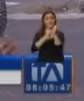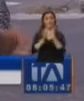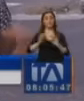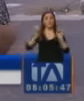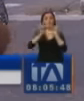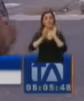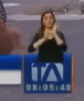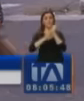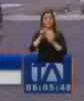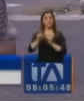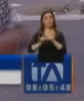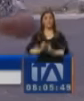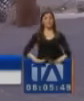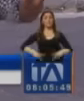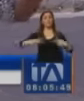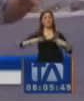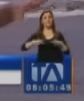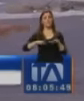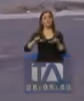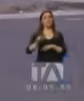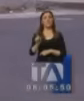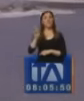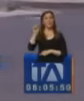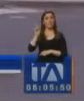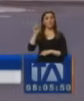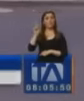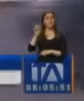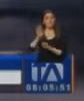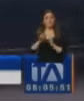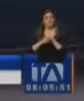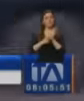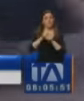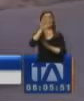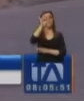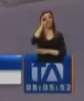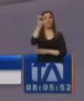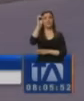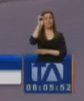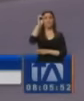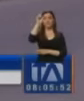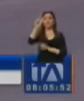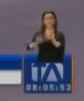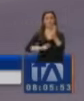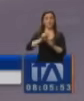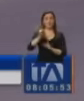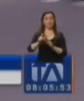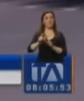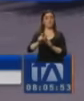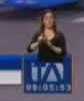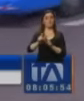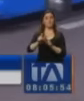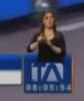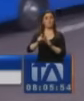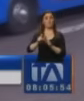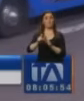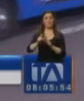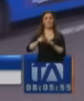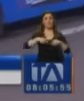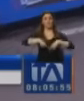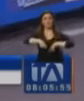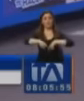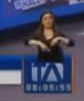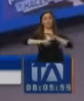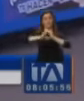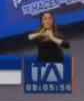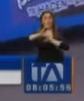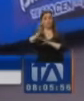más que aquellos que habitan en este sector, solo en la parte de acá arriba, aproximadamente 80.000 personas se movilizan a través